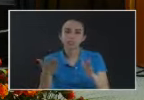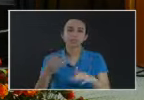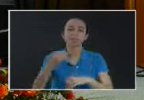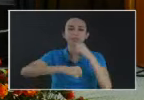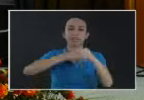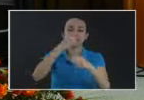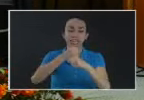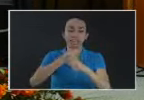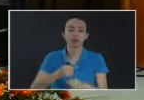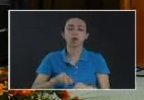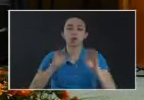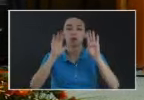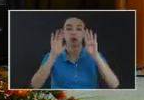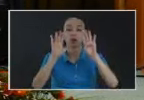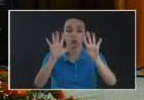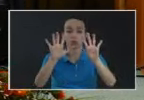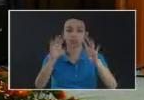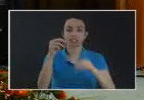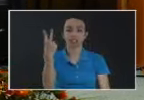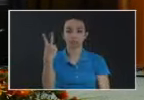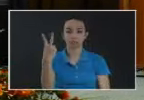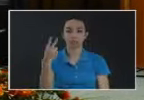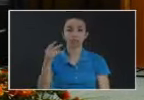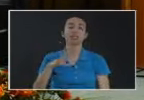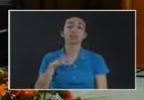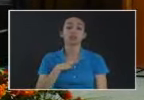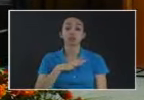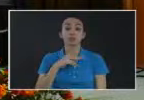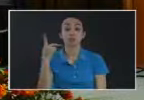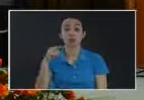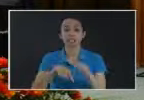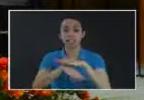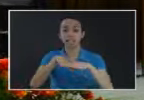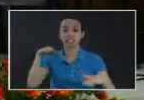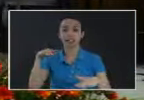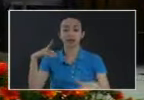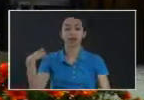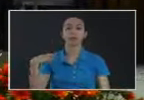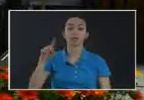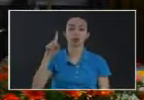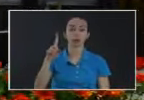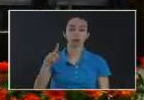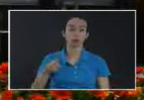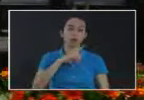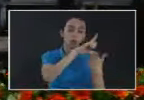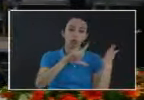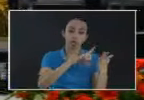tuvimos un éxodo de parte de aquí de la iglesia para una finca que nos prestaron en Zacapa.